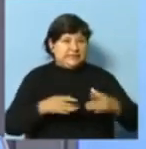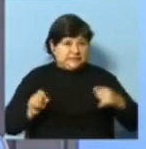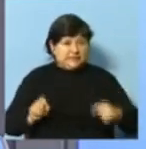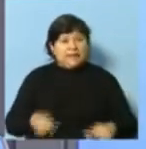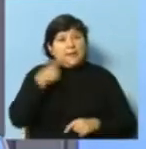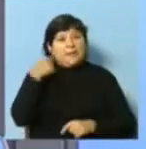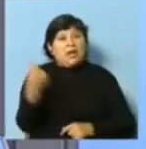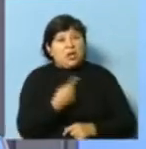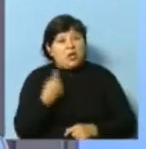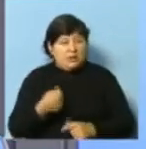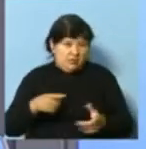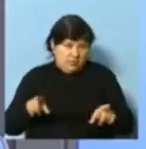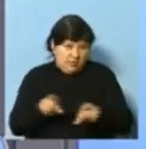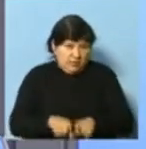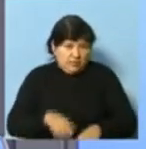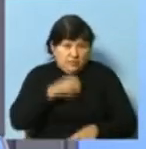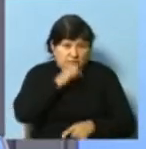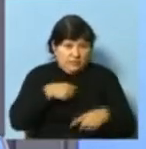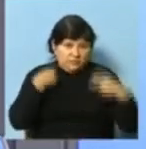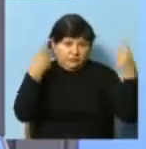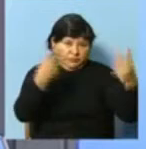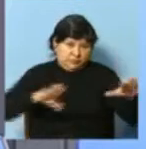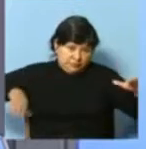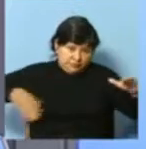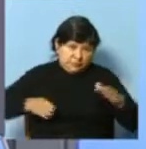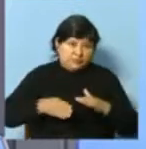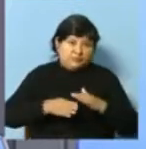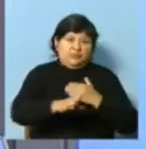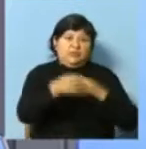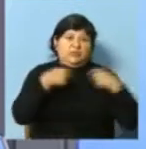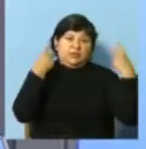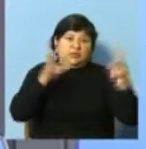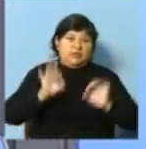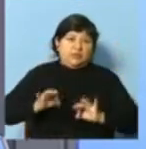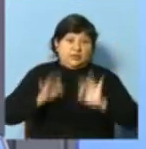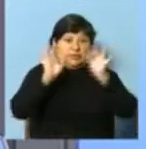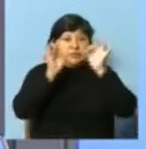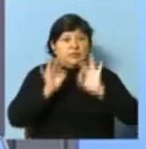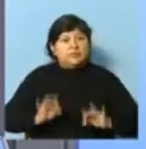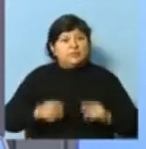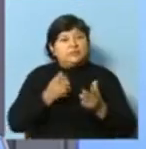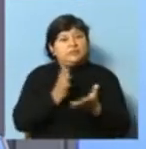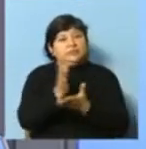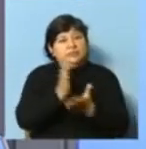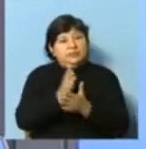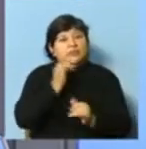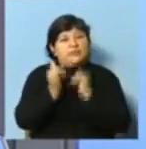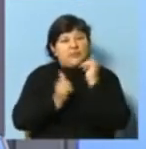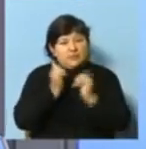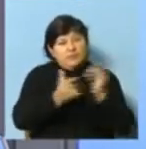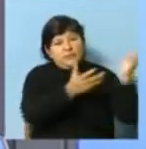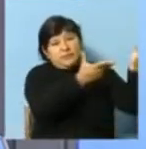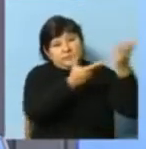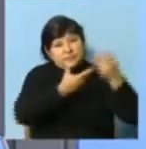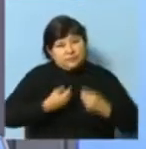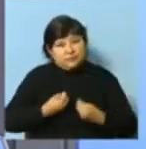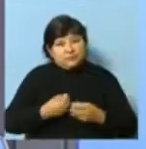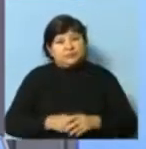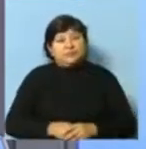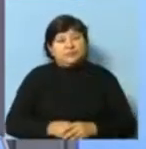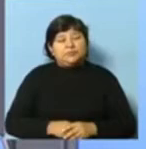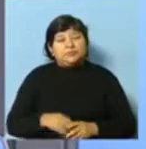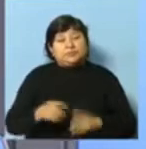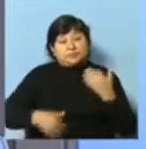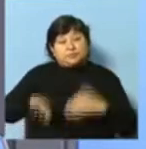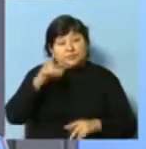a esa adversidad y esas dificultades para tener apoyos que en los municipios que son las estructuras